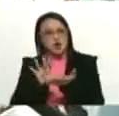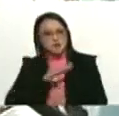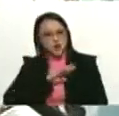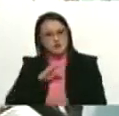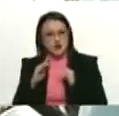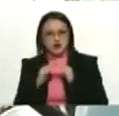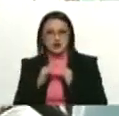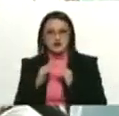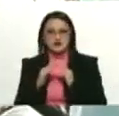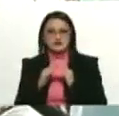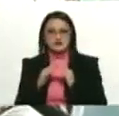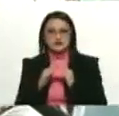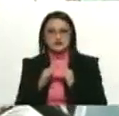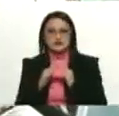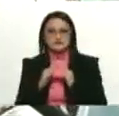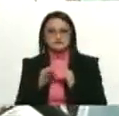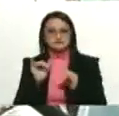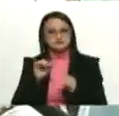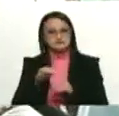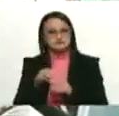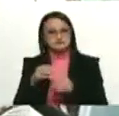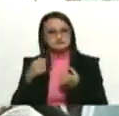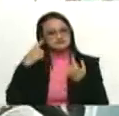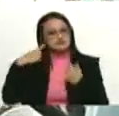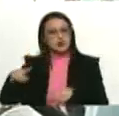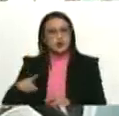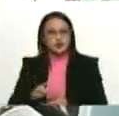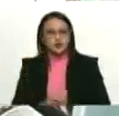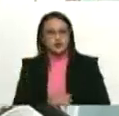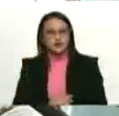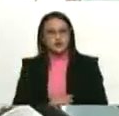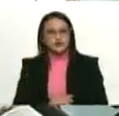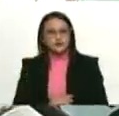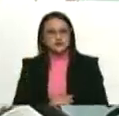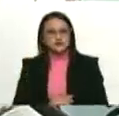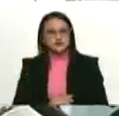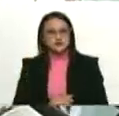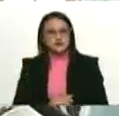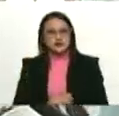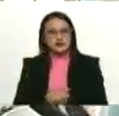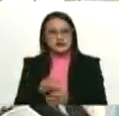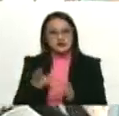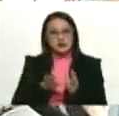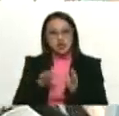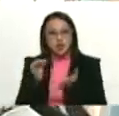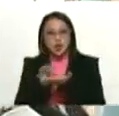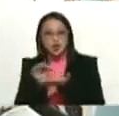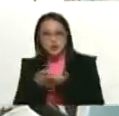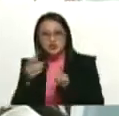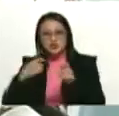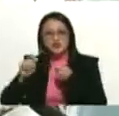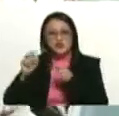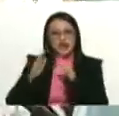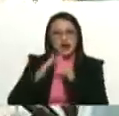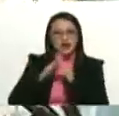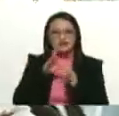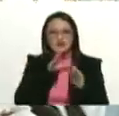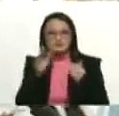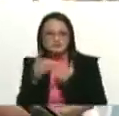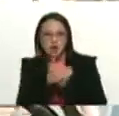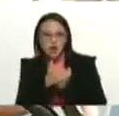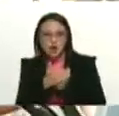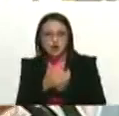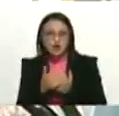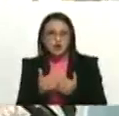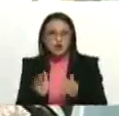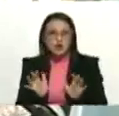propias casas y dejarlos a la intemperie, forjar documentos, vender la propiedad o,